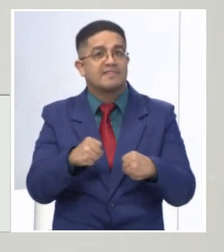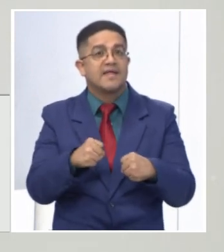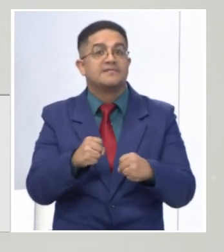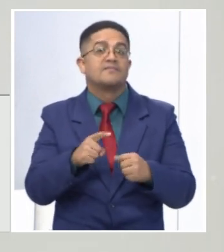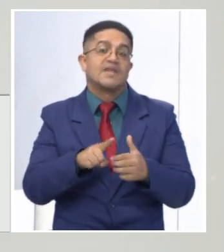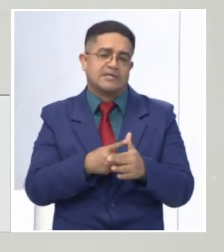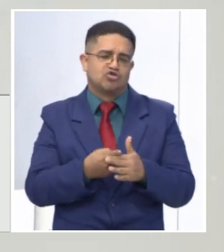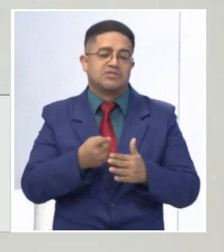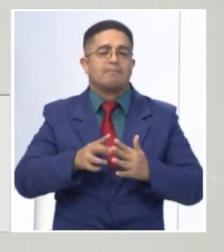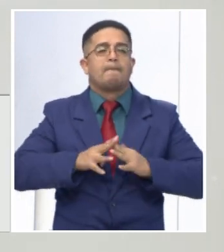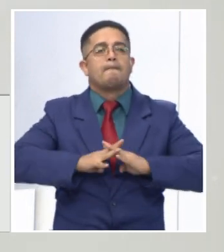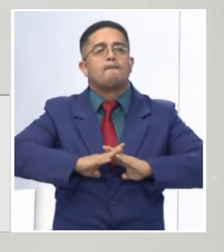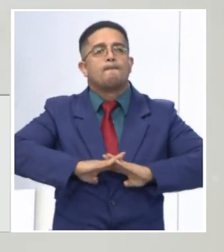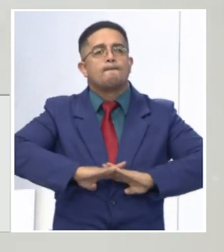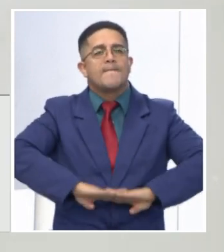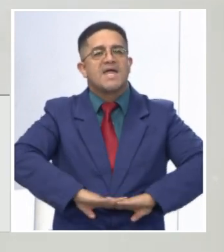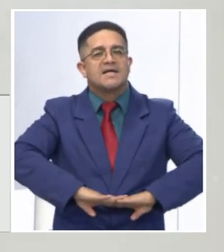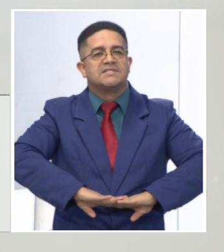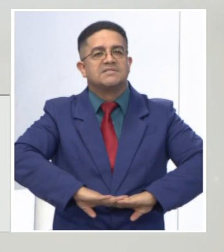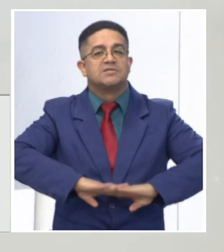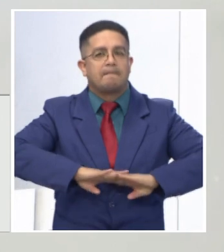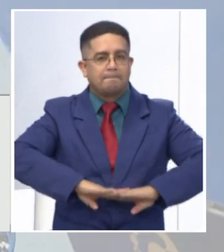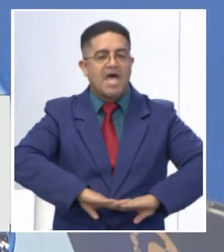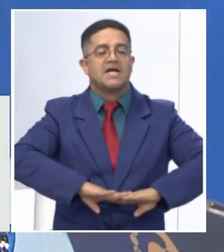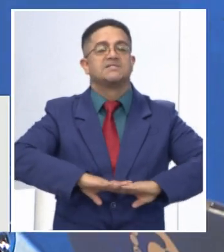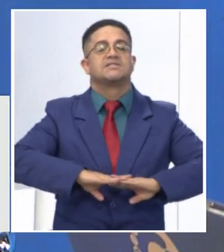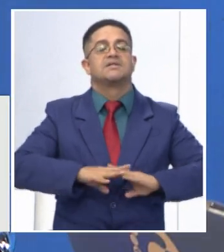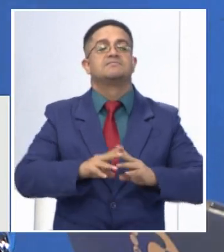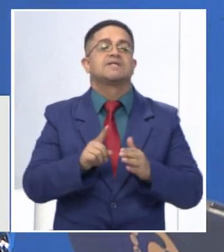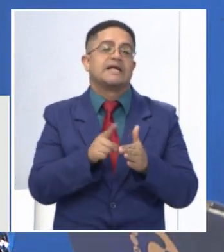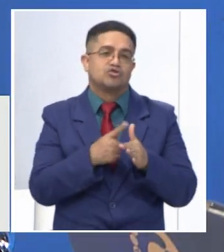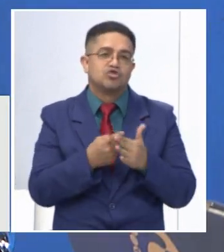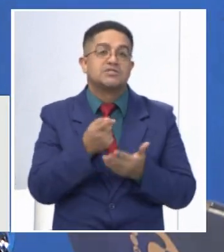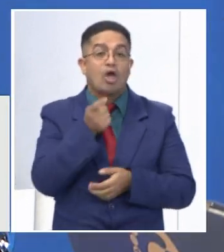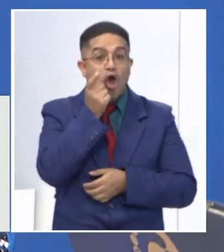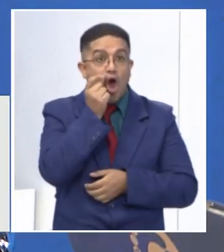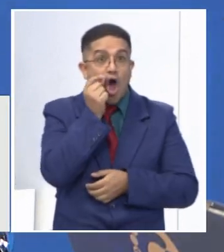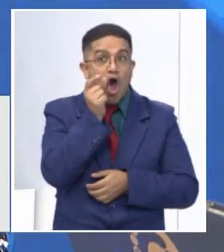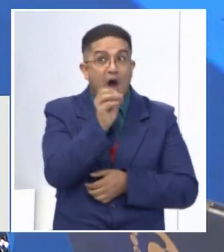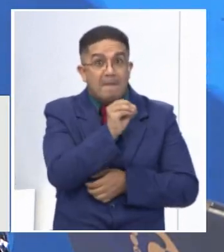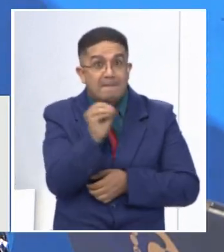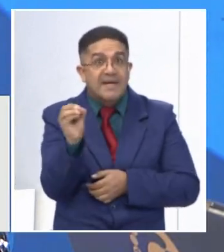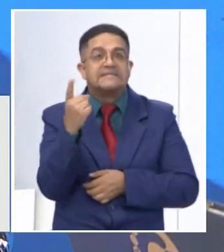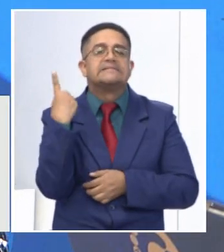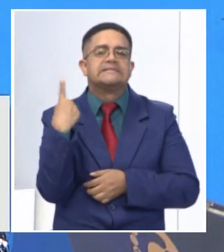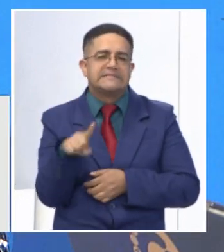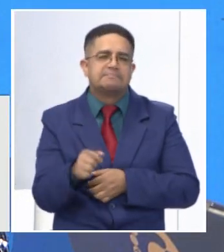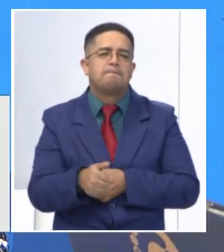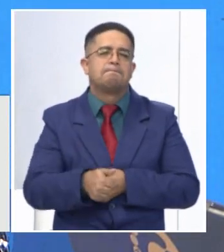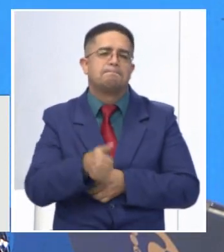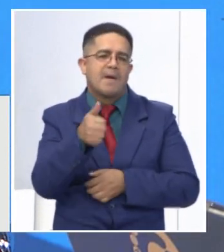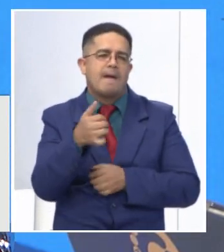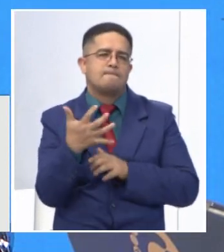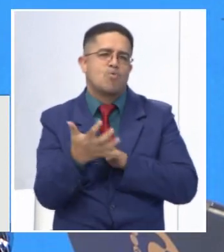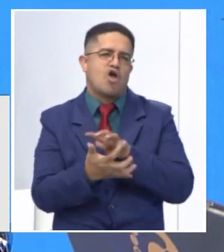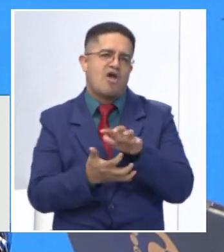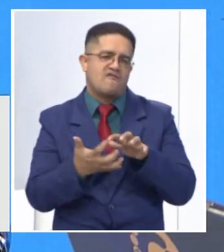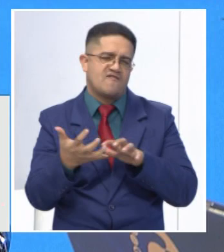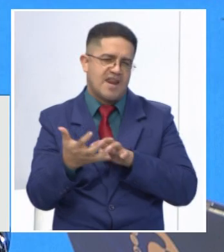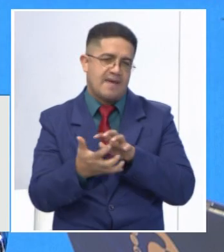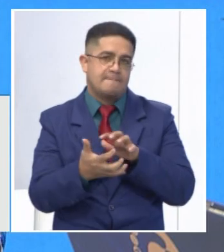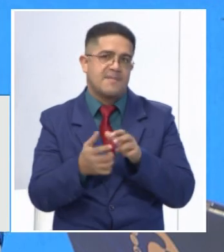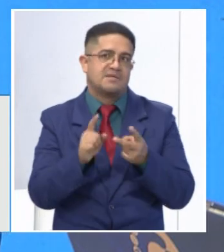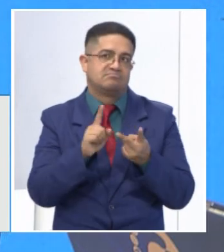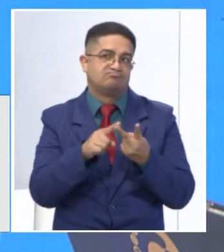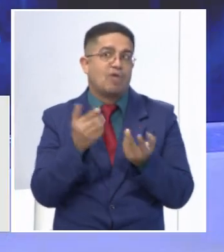piso pélvico que tiende a estar en más hiperactividad. Por lo tanto, los hombres tienen más problemas con el dolor a nivel del piso pélvico que